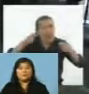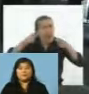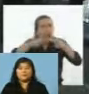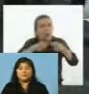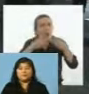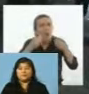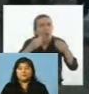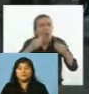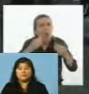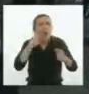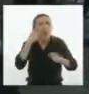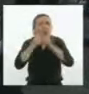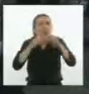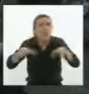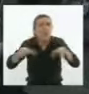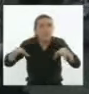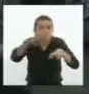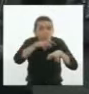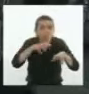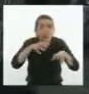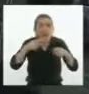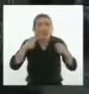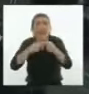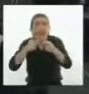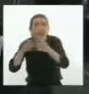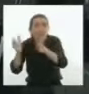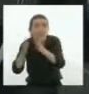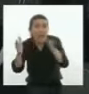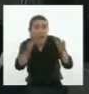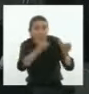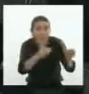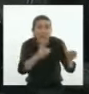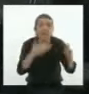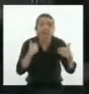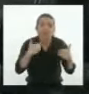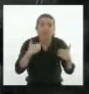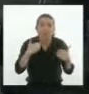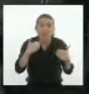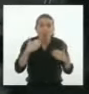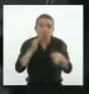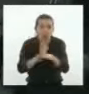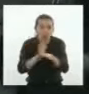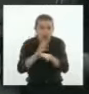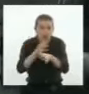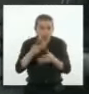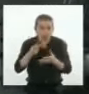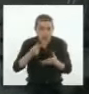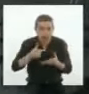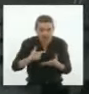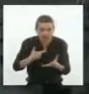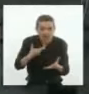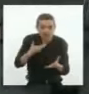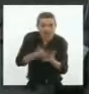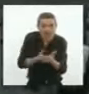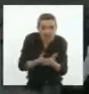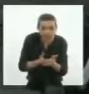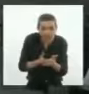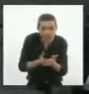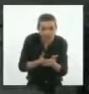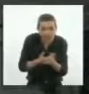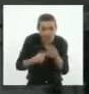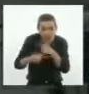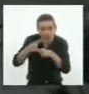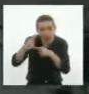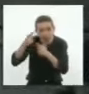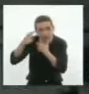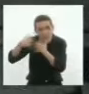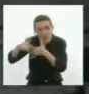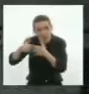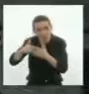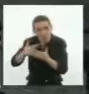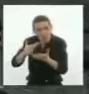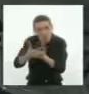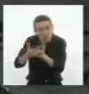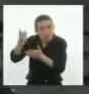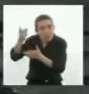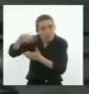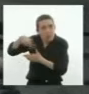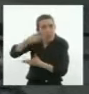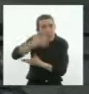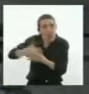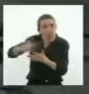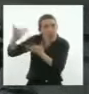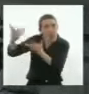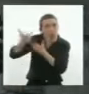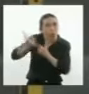austria les las industriales puedan desempolvar los proyectos de inversión realizarlos y darles todo el apoyo para que